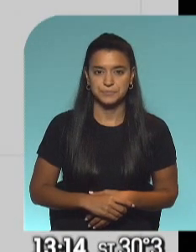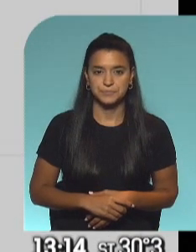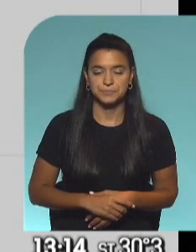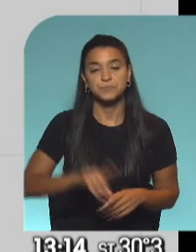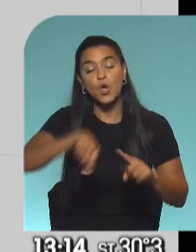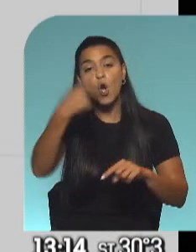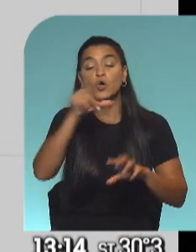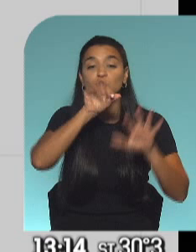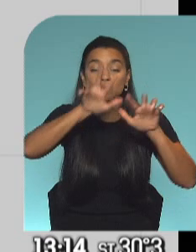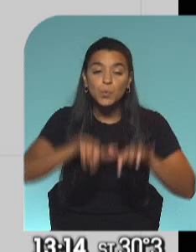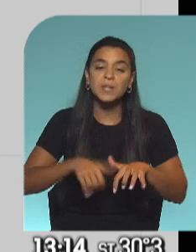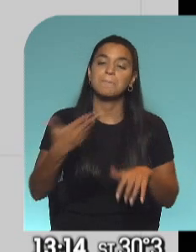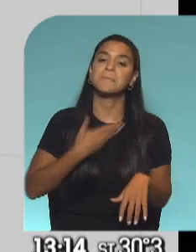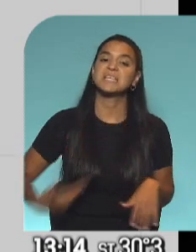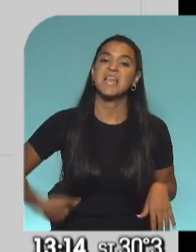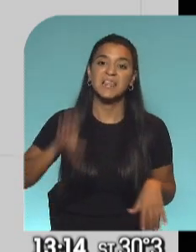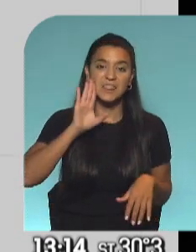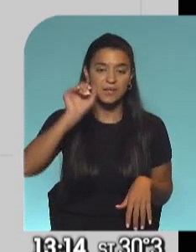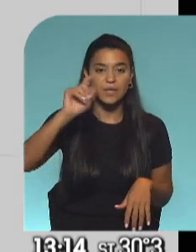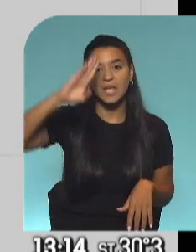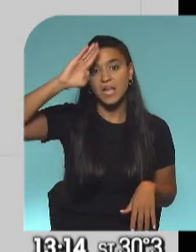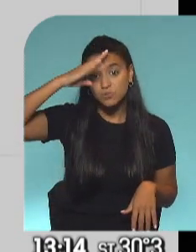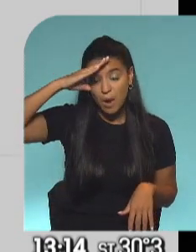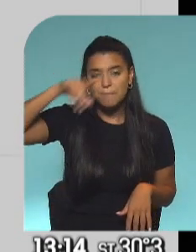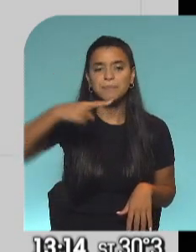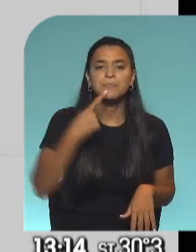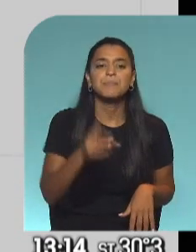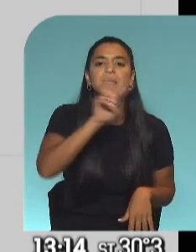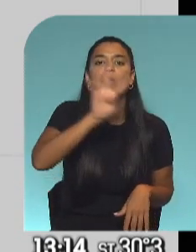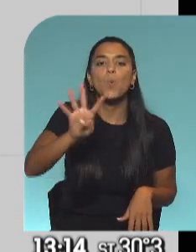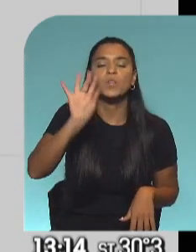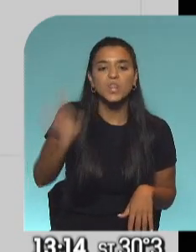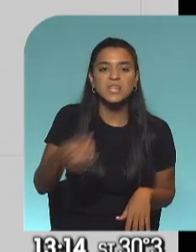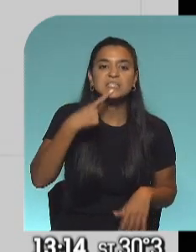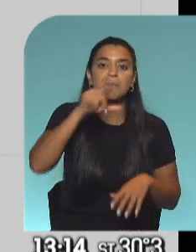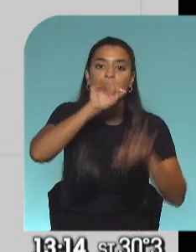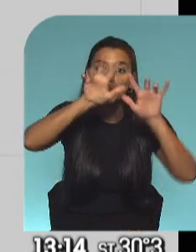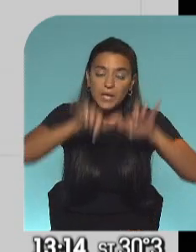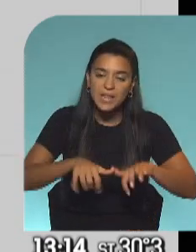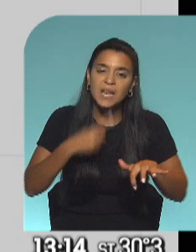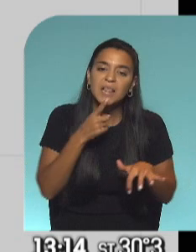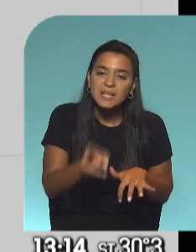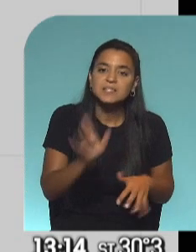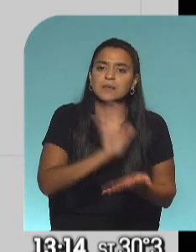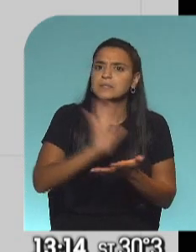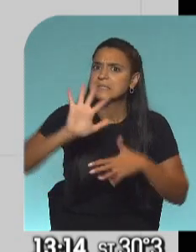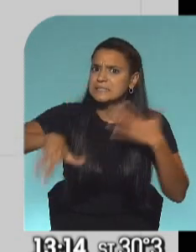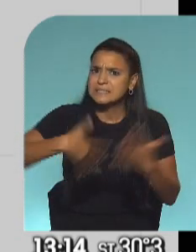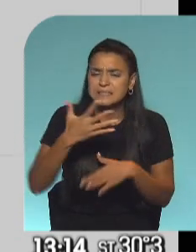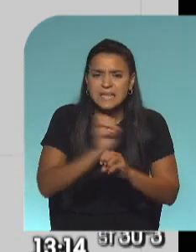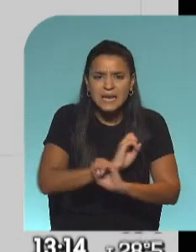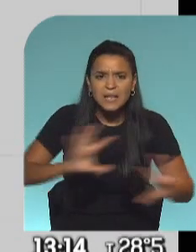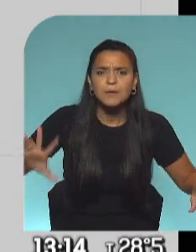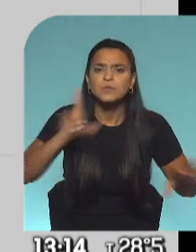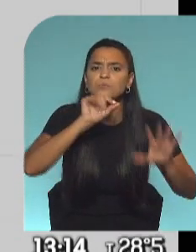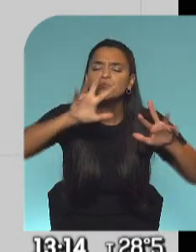Y el otro Twitter tiene que ver con el presidente norteamericano Donald Trump. El 24 de diciembre en su cuenta de Twitter decía: se está poniendo salvaje Twitter